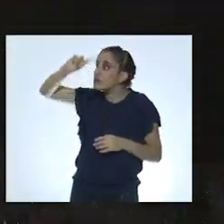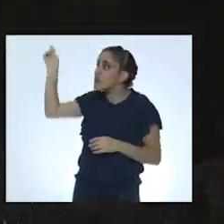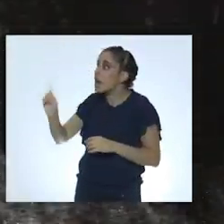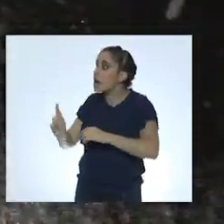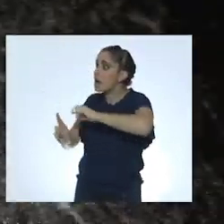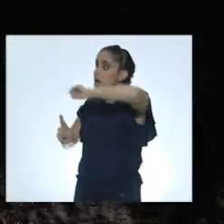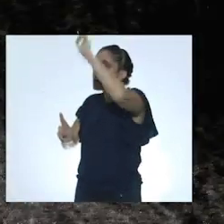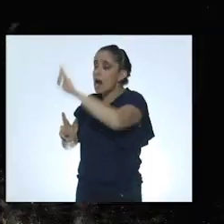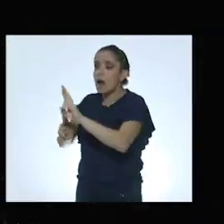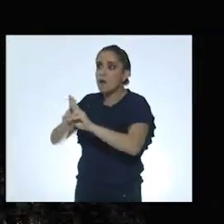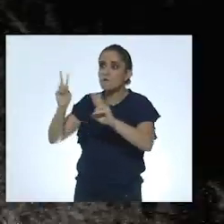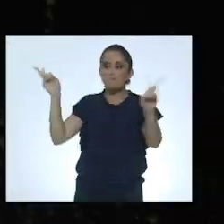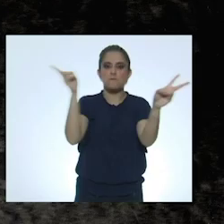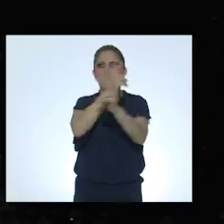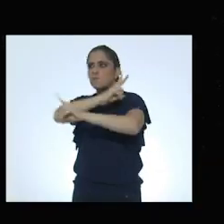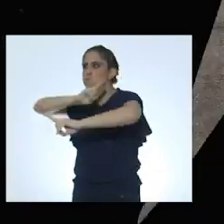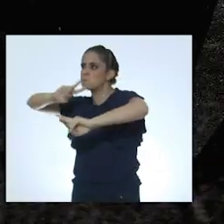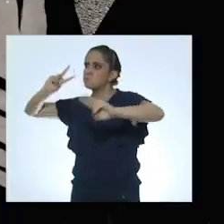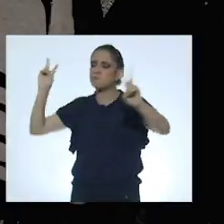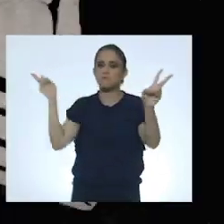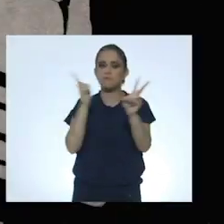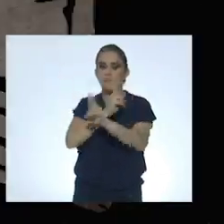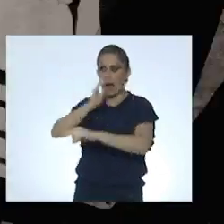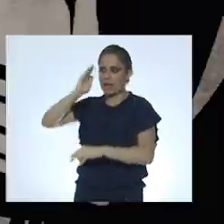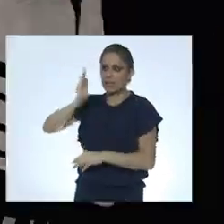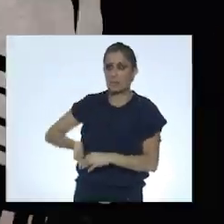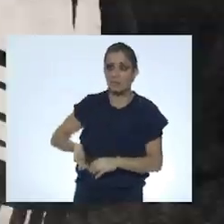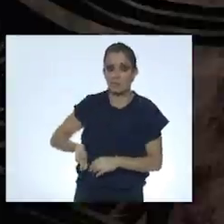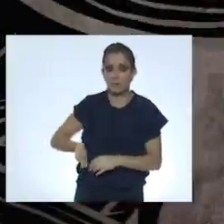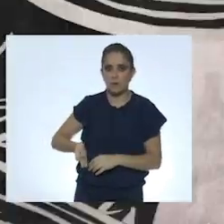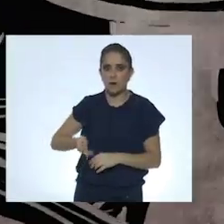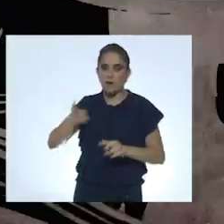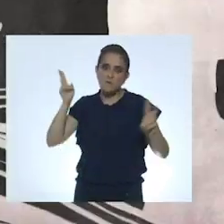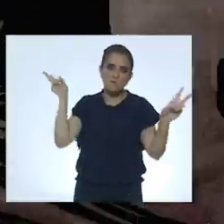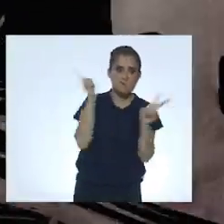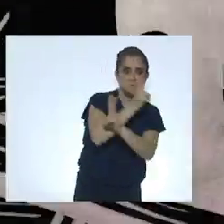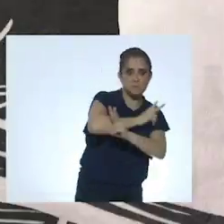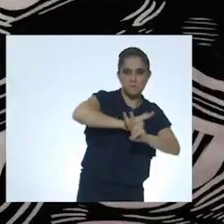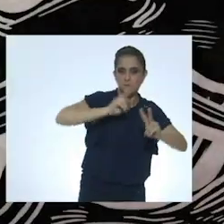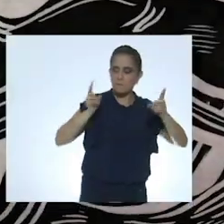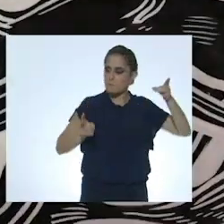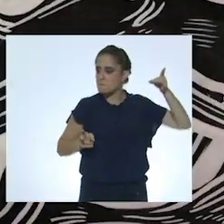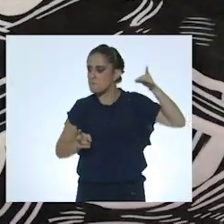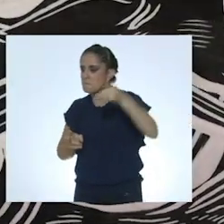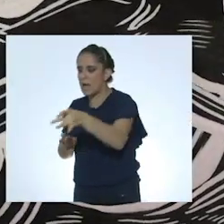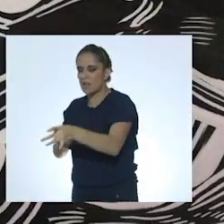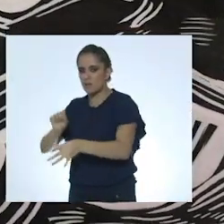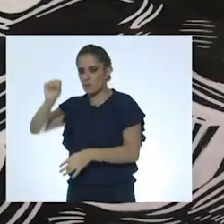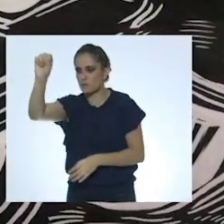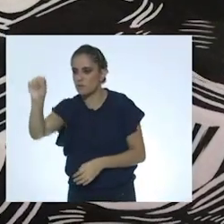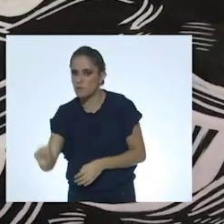calave. Vini saro, gudigne visti ne sariasi gubicia.